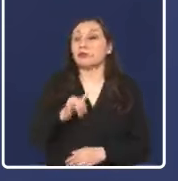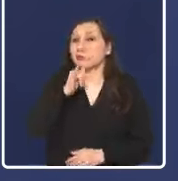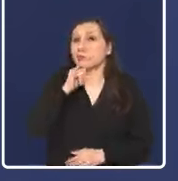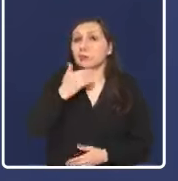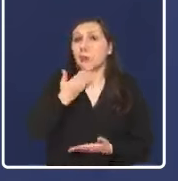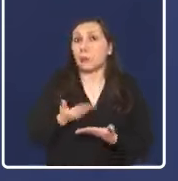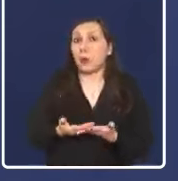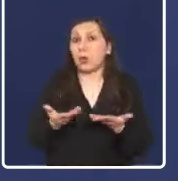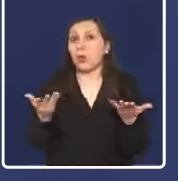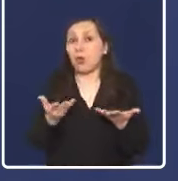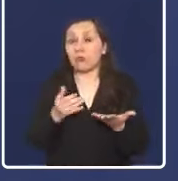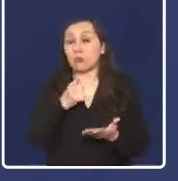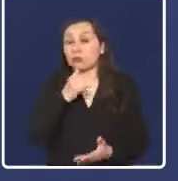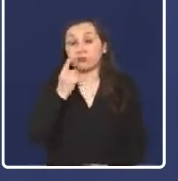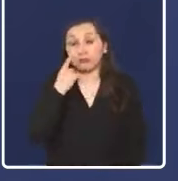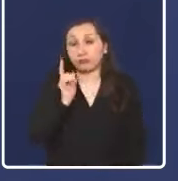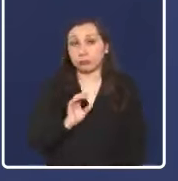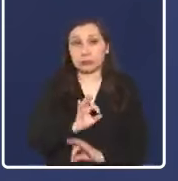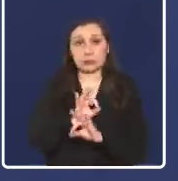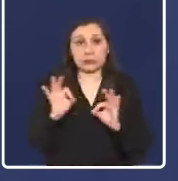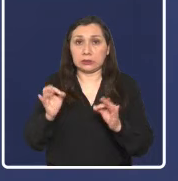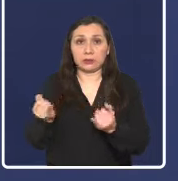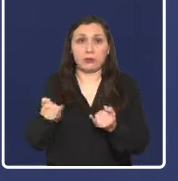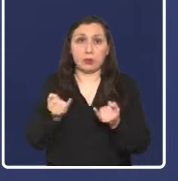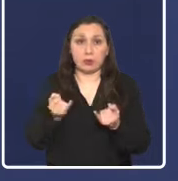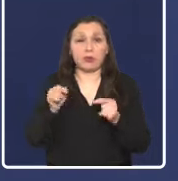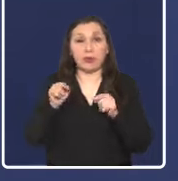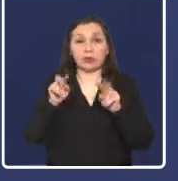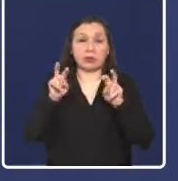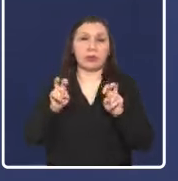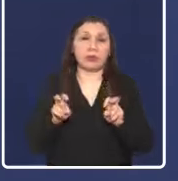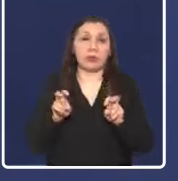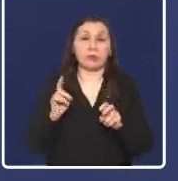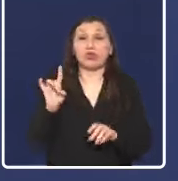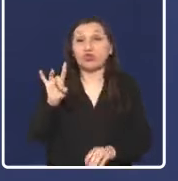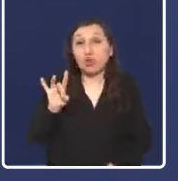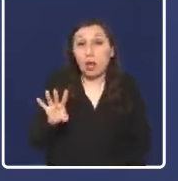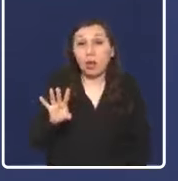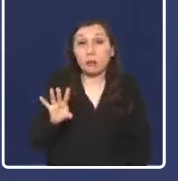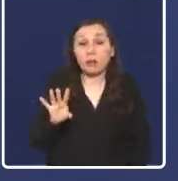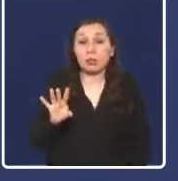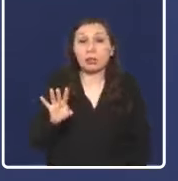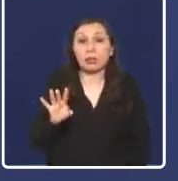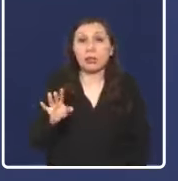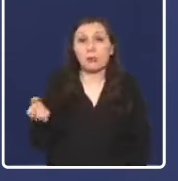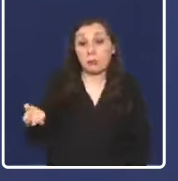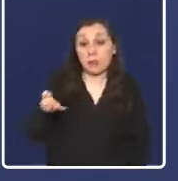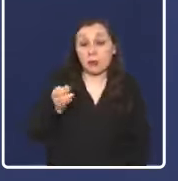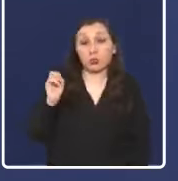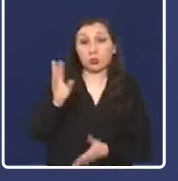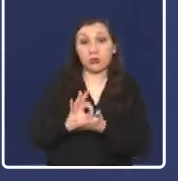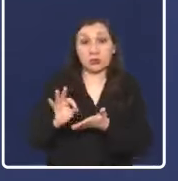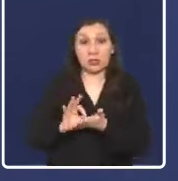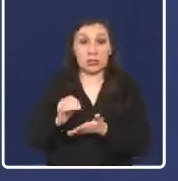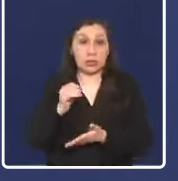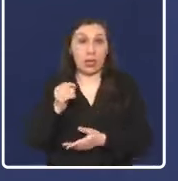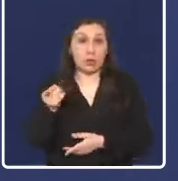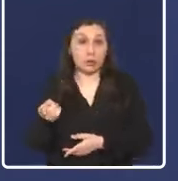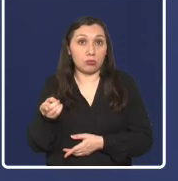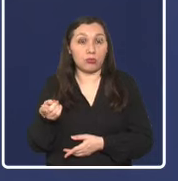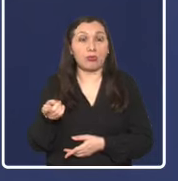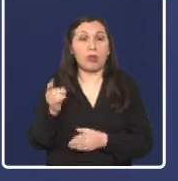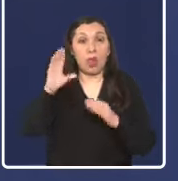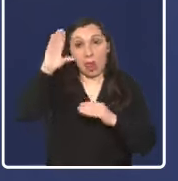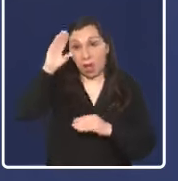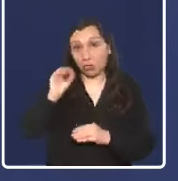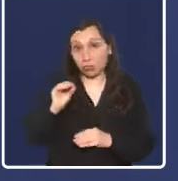desconozco cómo, no tengo ninguna información respecto a ese tema, más que lo que me dijo el subsecretario Monsalve ese día